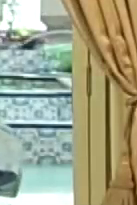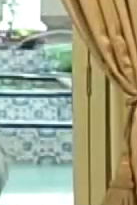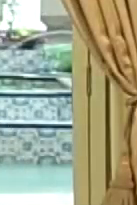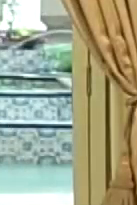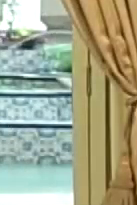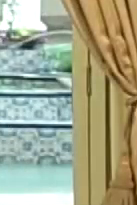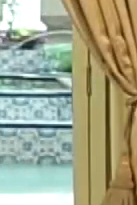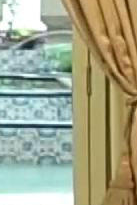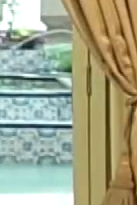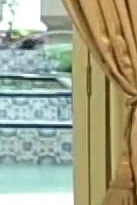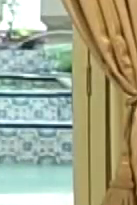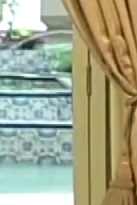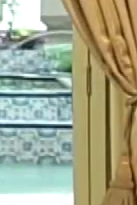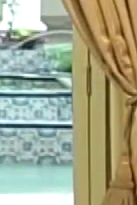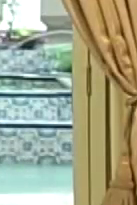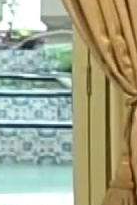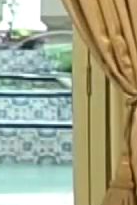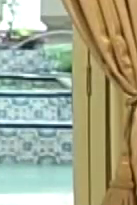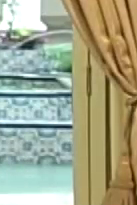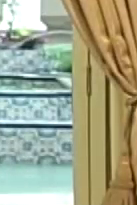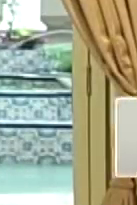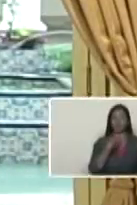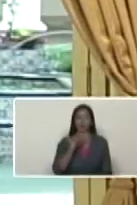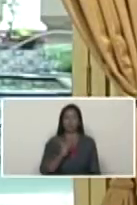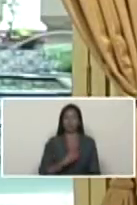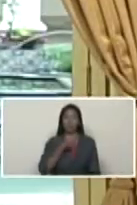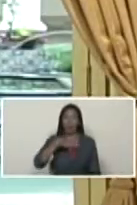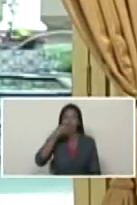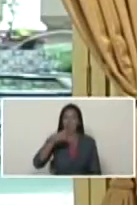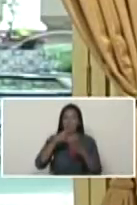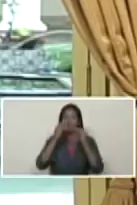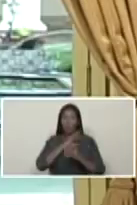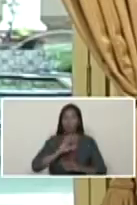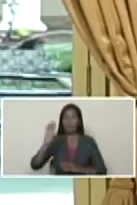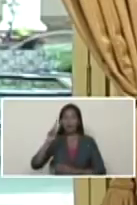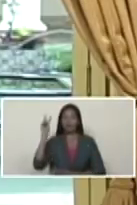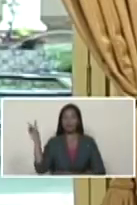Buenas tardes a toda nuestra amada patria Venezuela.